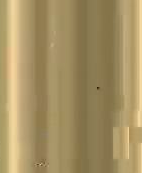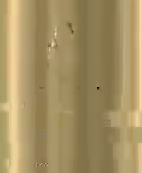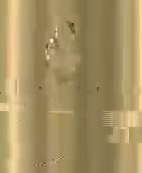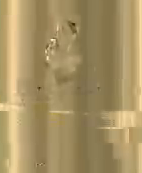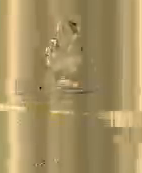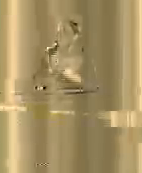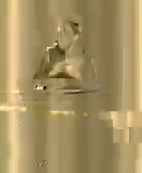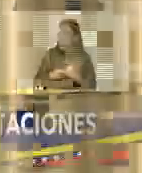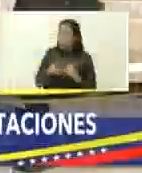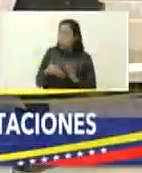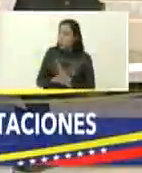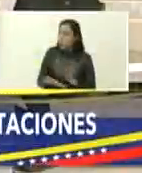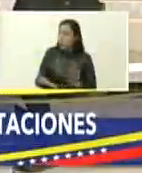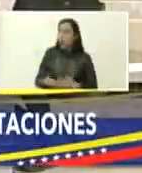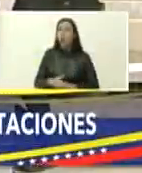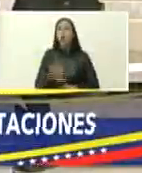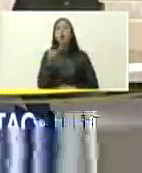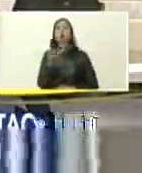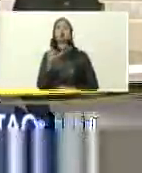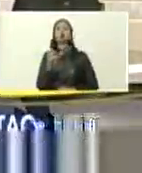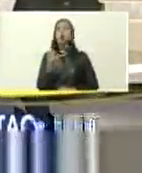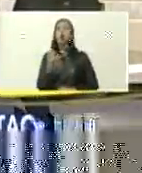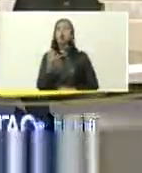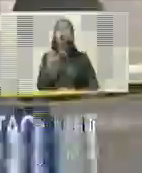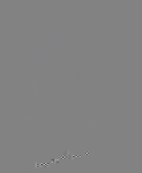apellido? Soteldo. Soteldo,